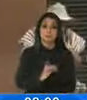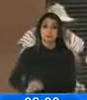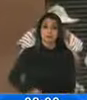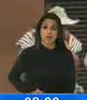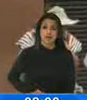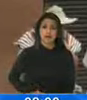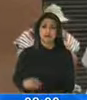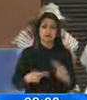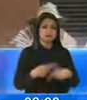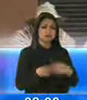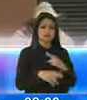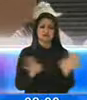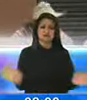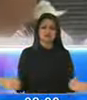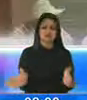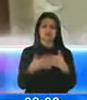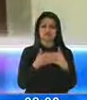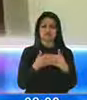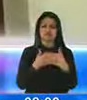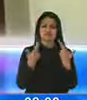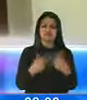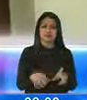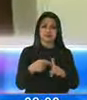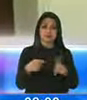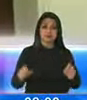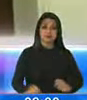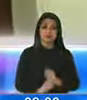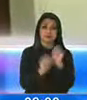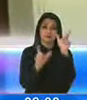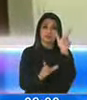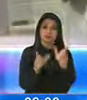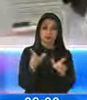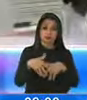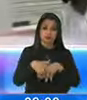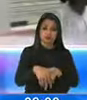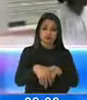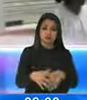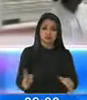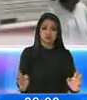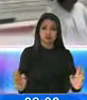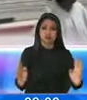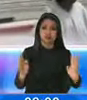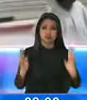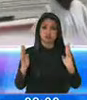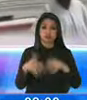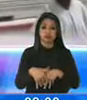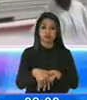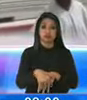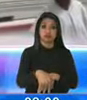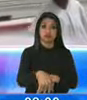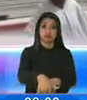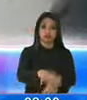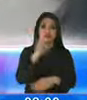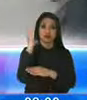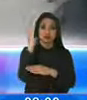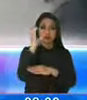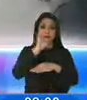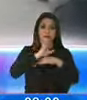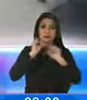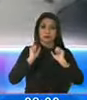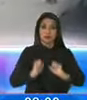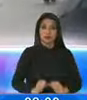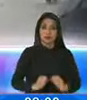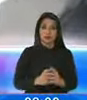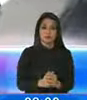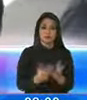nulo, la mayoría de negocios permanecen cerrados. Desde muy temprano la gente busca ser expectante del paso de las delegaciones colombo-ecuatorianas. Gente de Ecuador